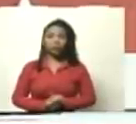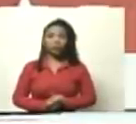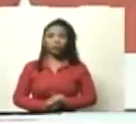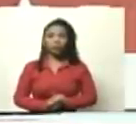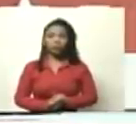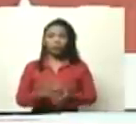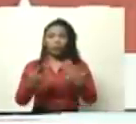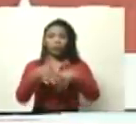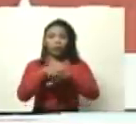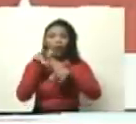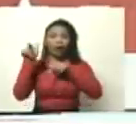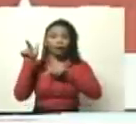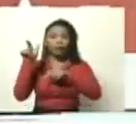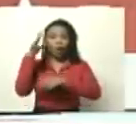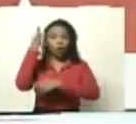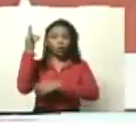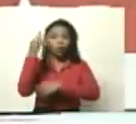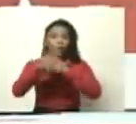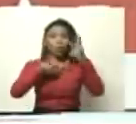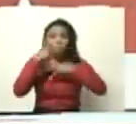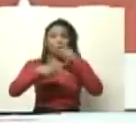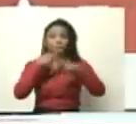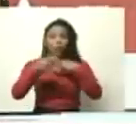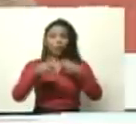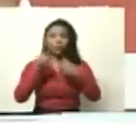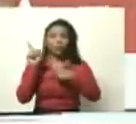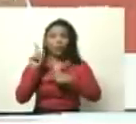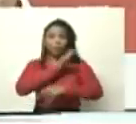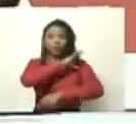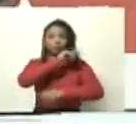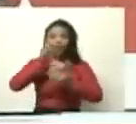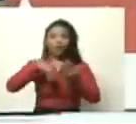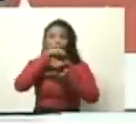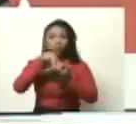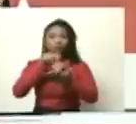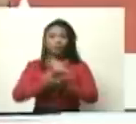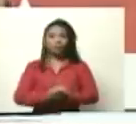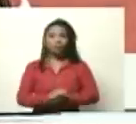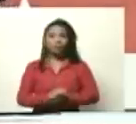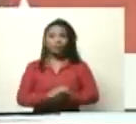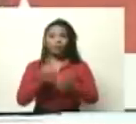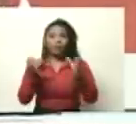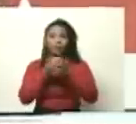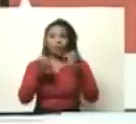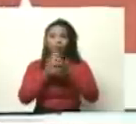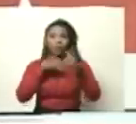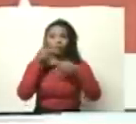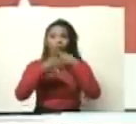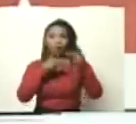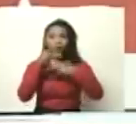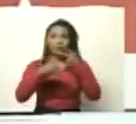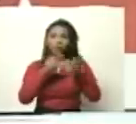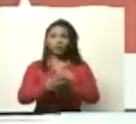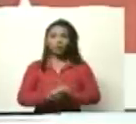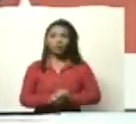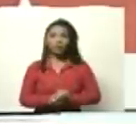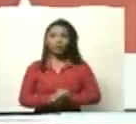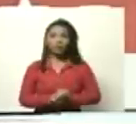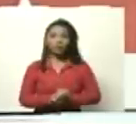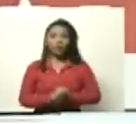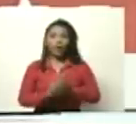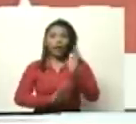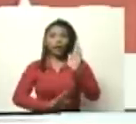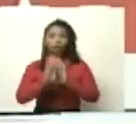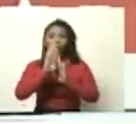nuevos integrantes a este Consejo Político. Entonces tenemos dirección nacional del partido, dirección de la JPSUV y